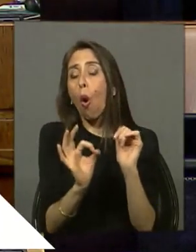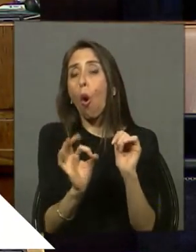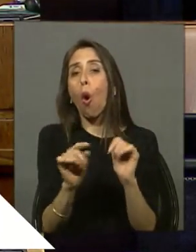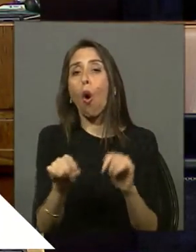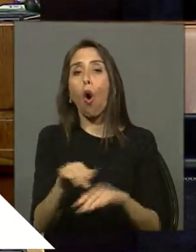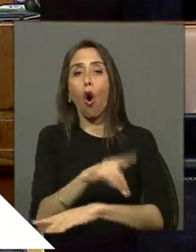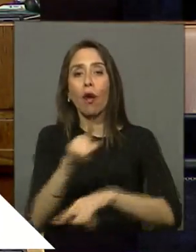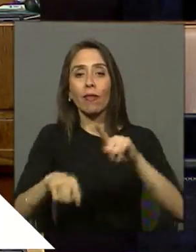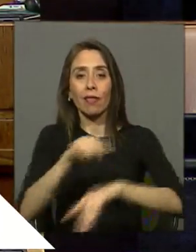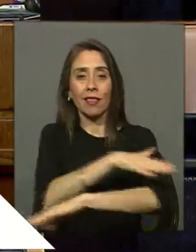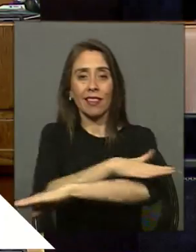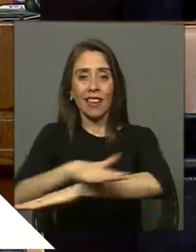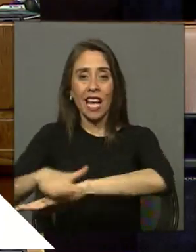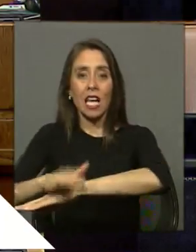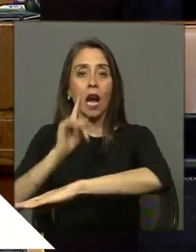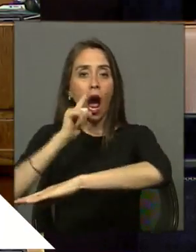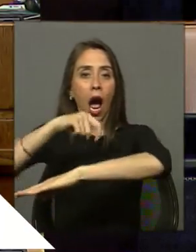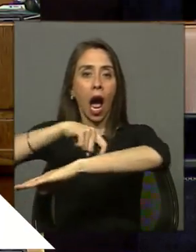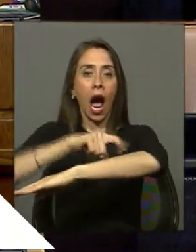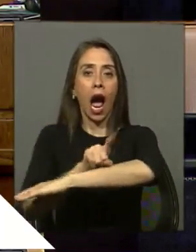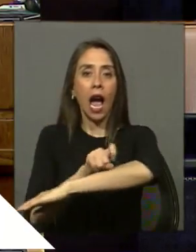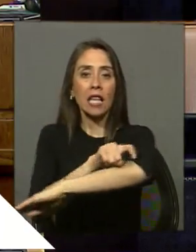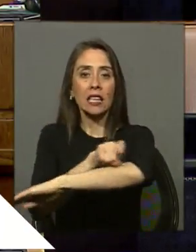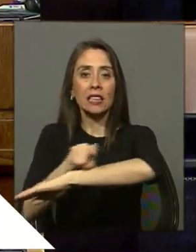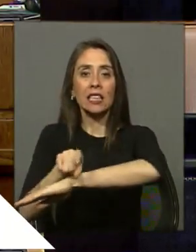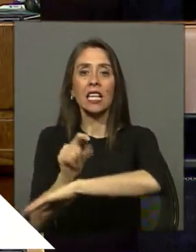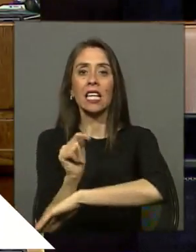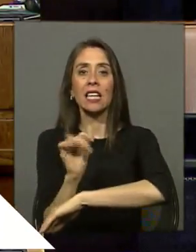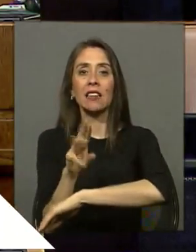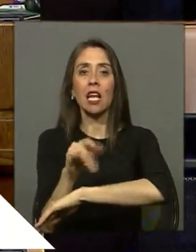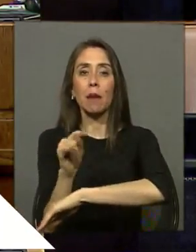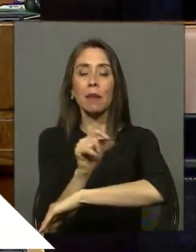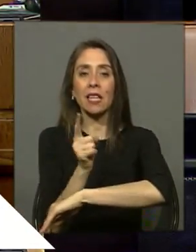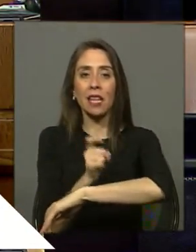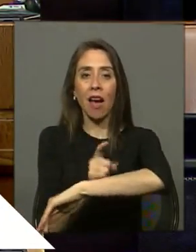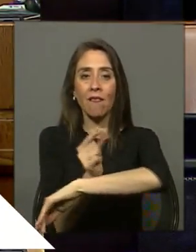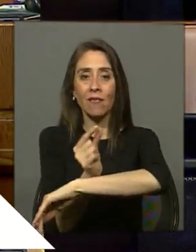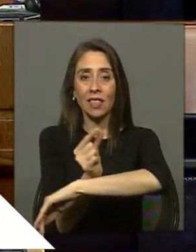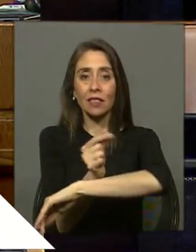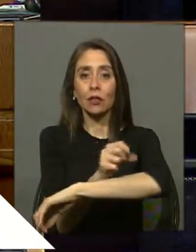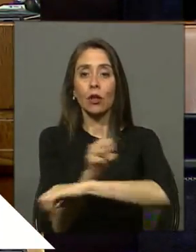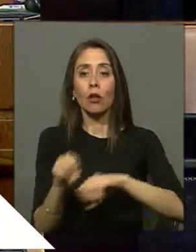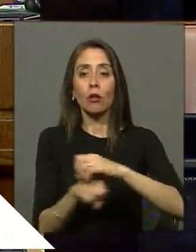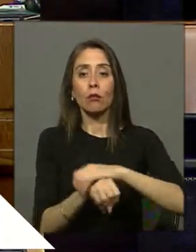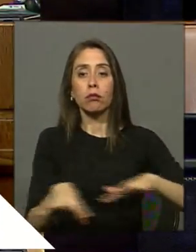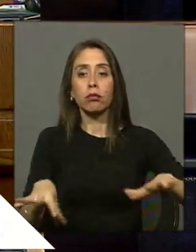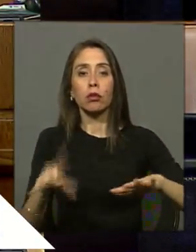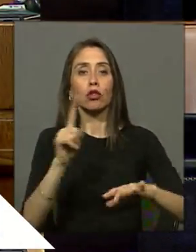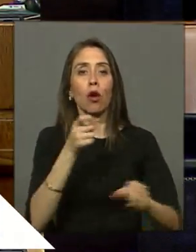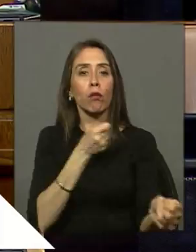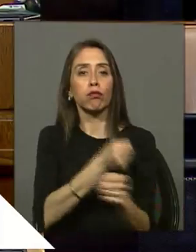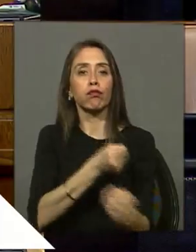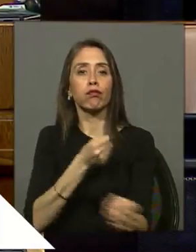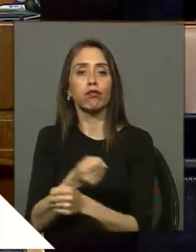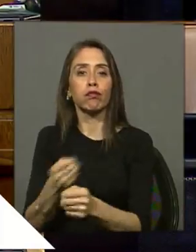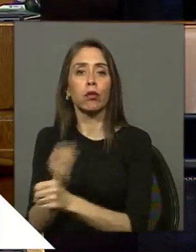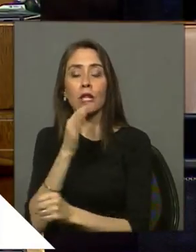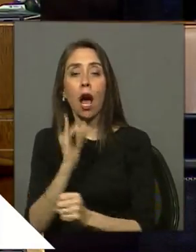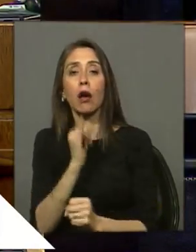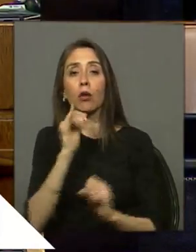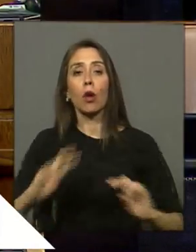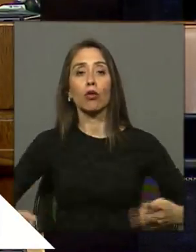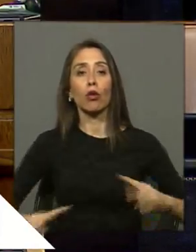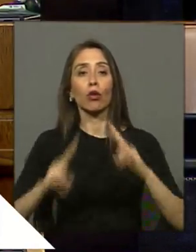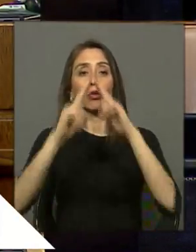o tratado previo y que podía haber estado contaminado de termitas al momento de construirse no son